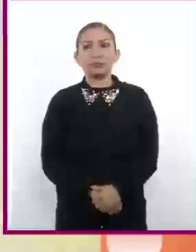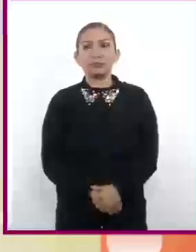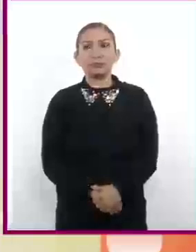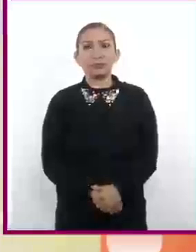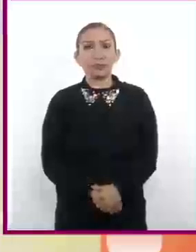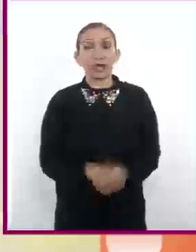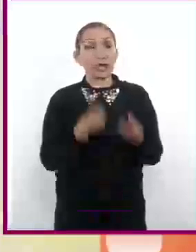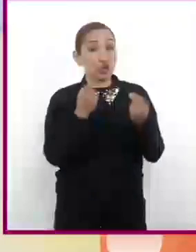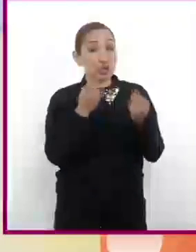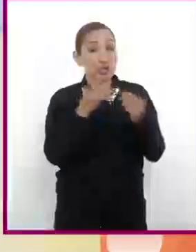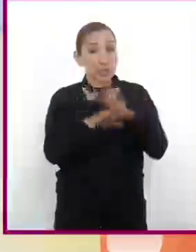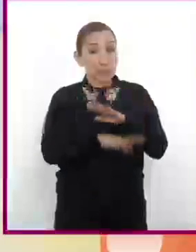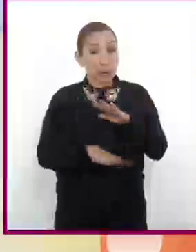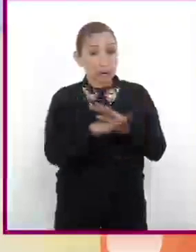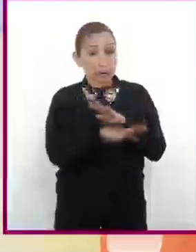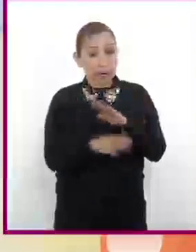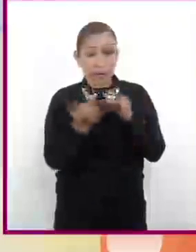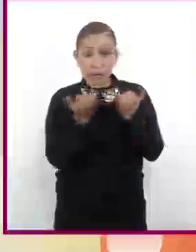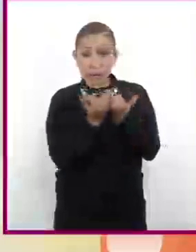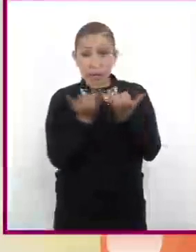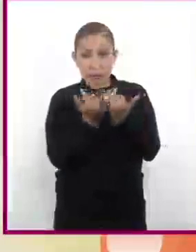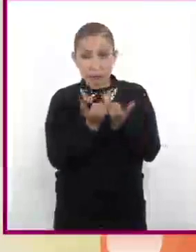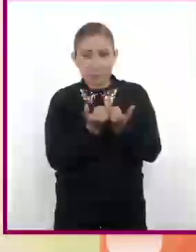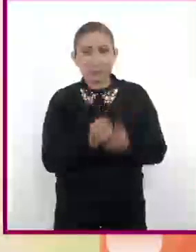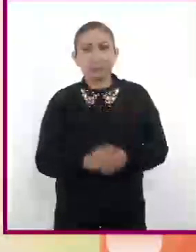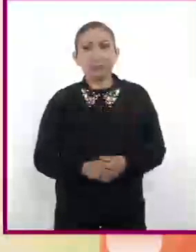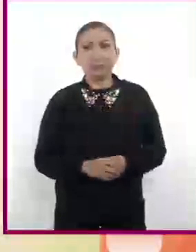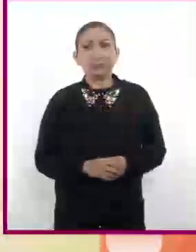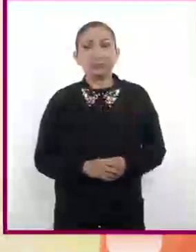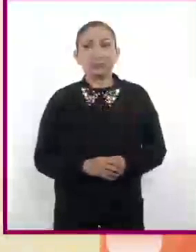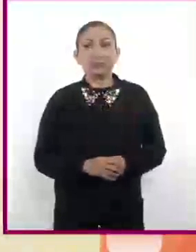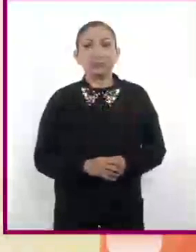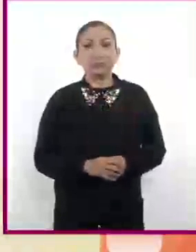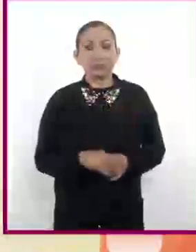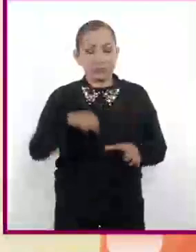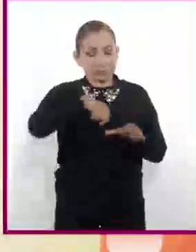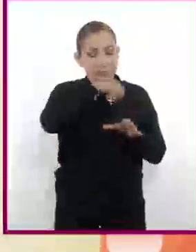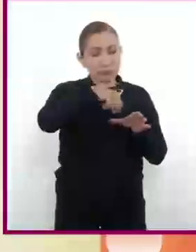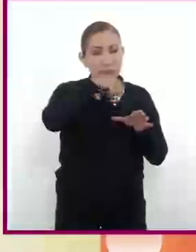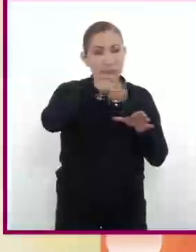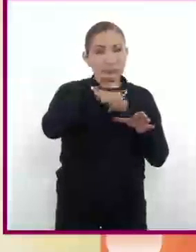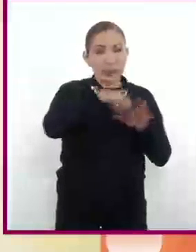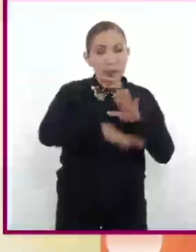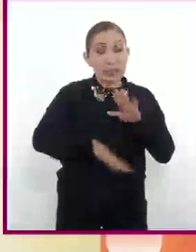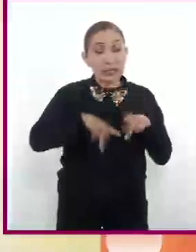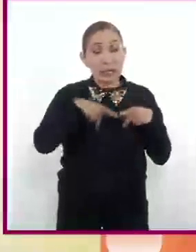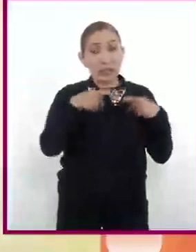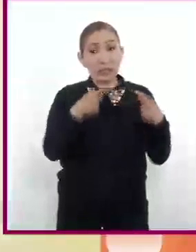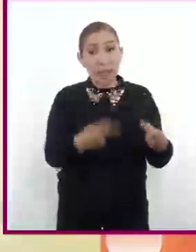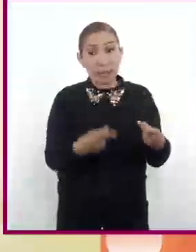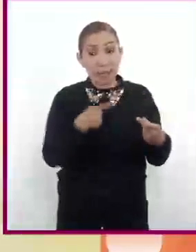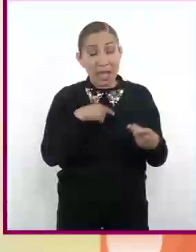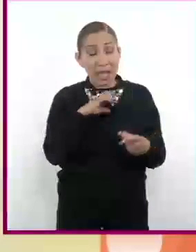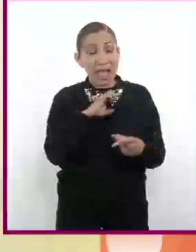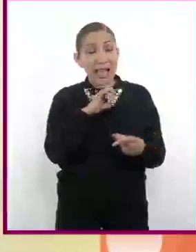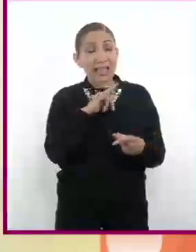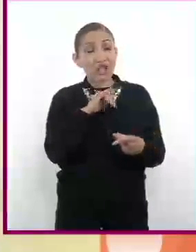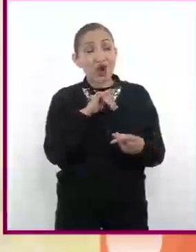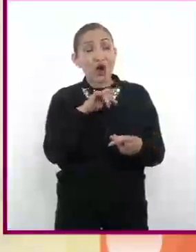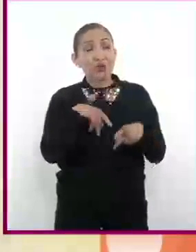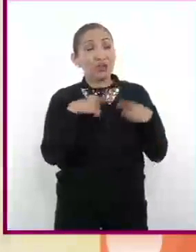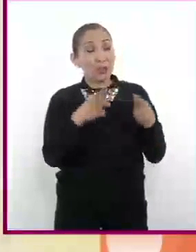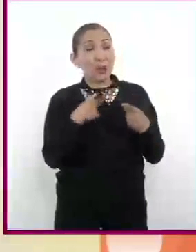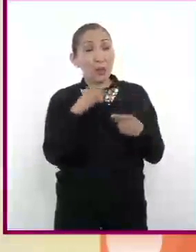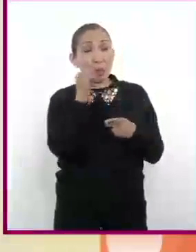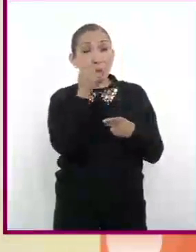Para las sustancias básicas pasaría algo similar. La disolución de una base débil, que es un electrolito débil, tendría